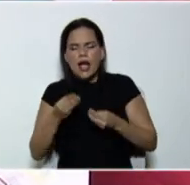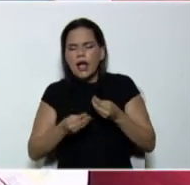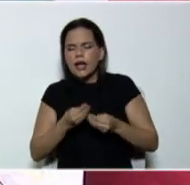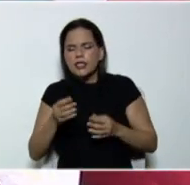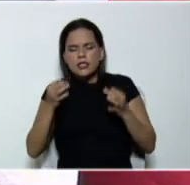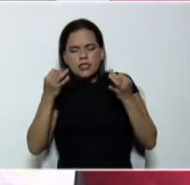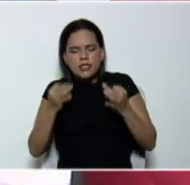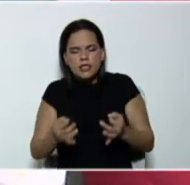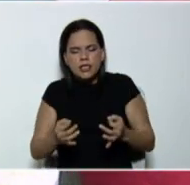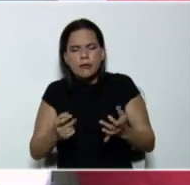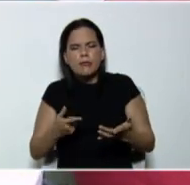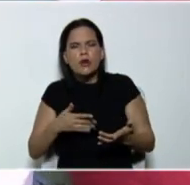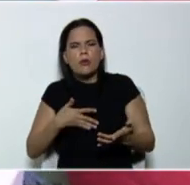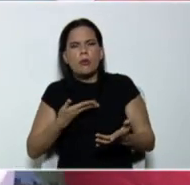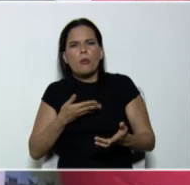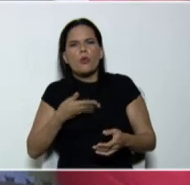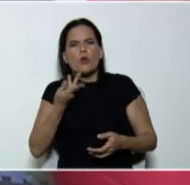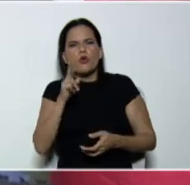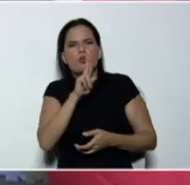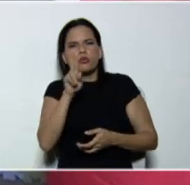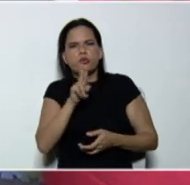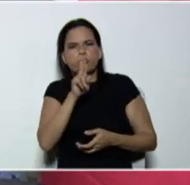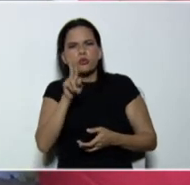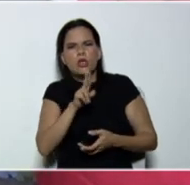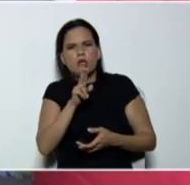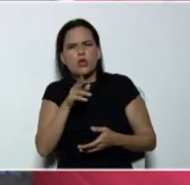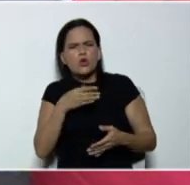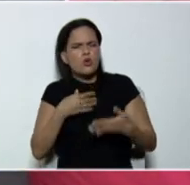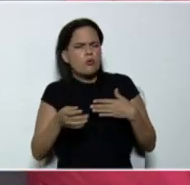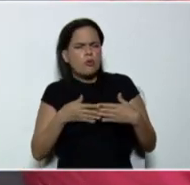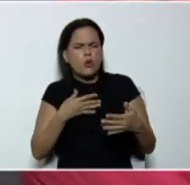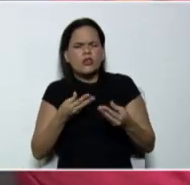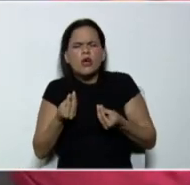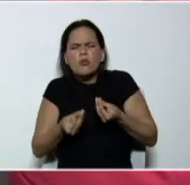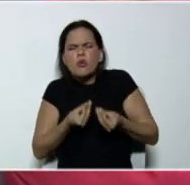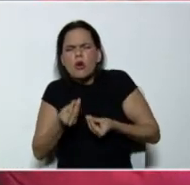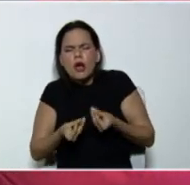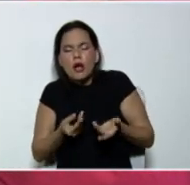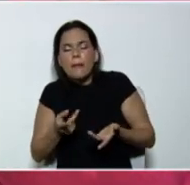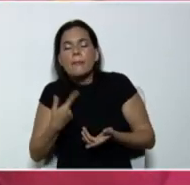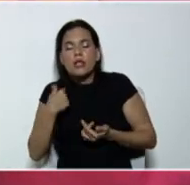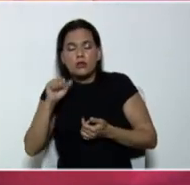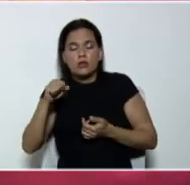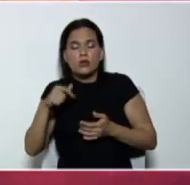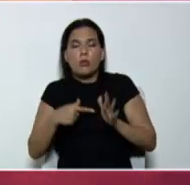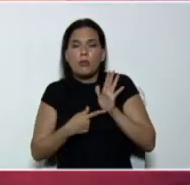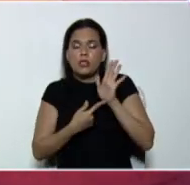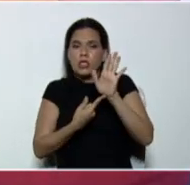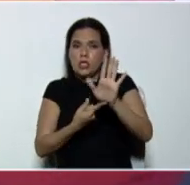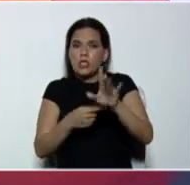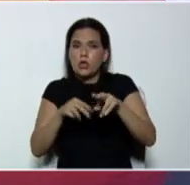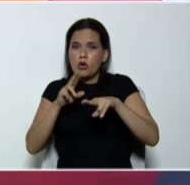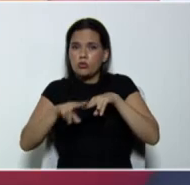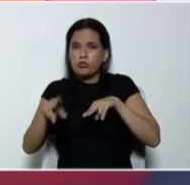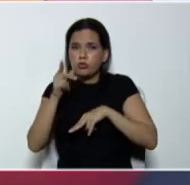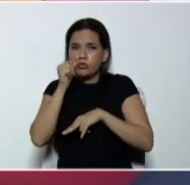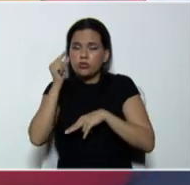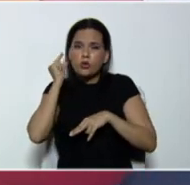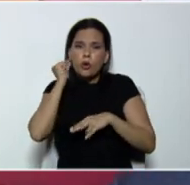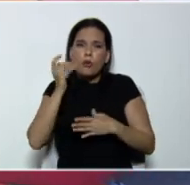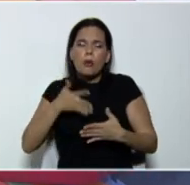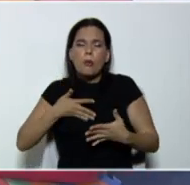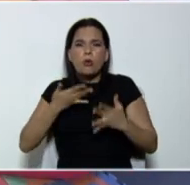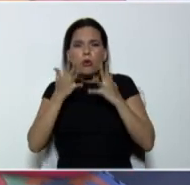lo elaboremos o lo diseñemos, pero sí para qué lo necesitemos y cómo presentárselo a las niñas y niños. Ellos van a